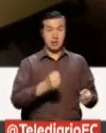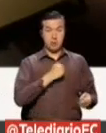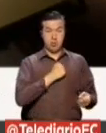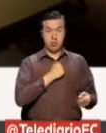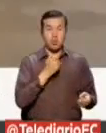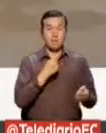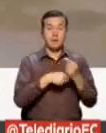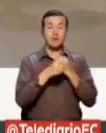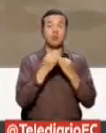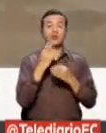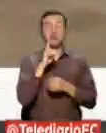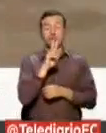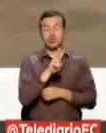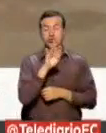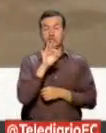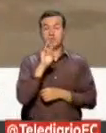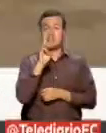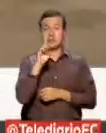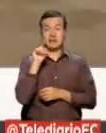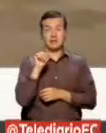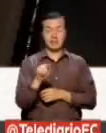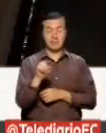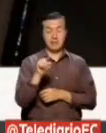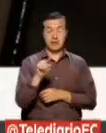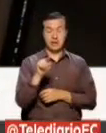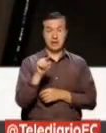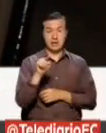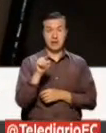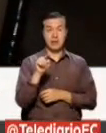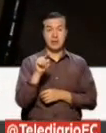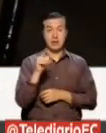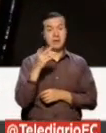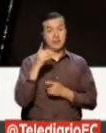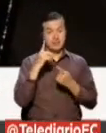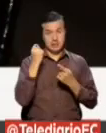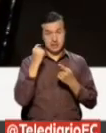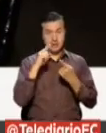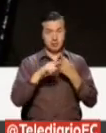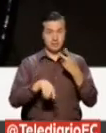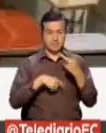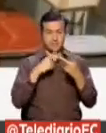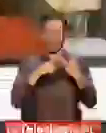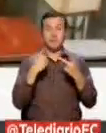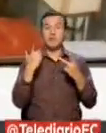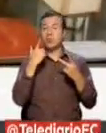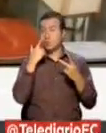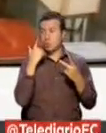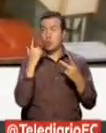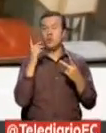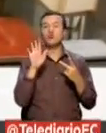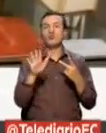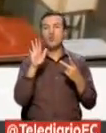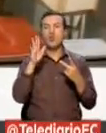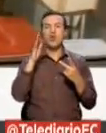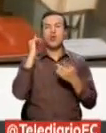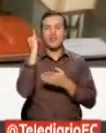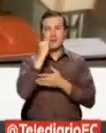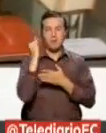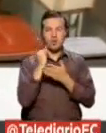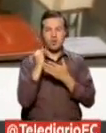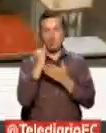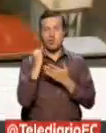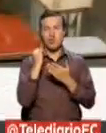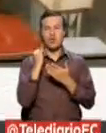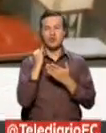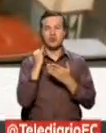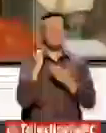ruedas fue vendida por 296.750 libras, mientras que un guión utilizado en su intervención en un episodio de